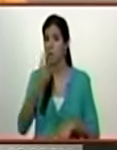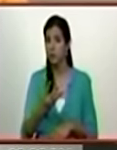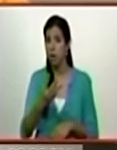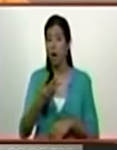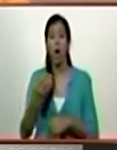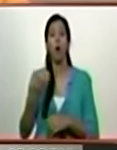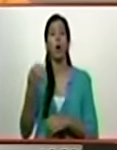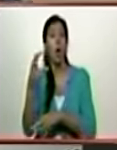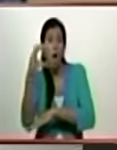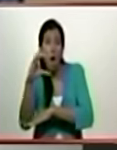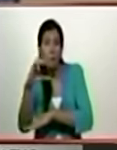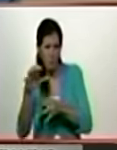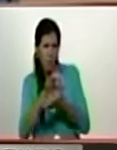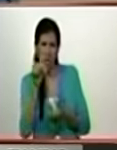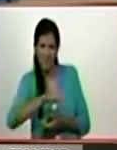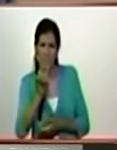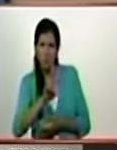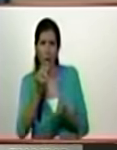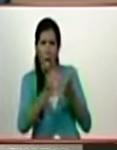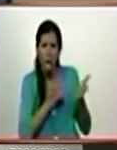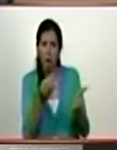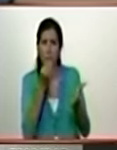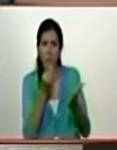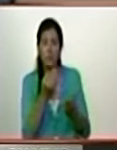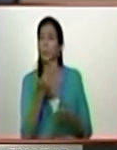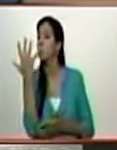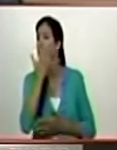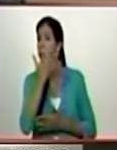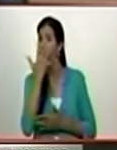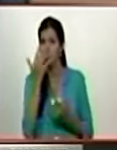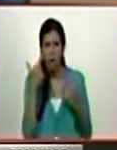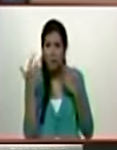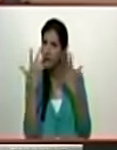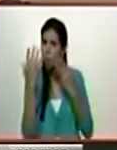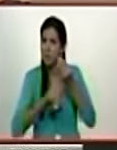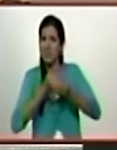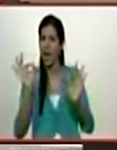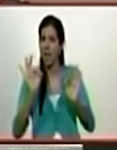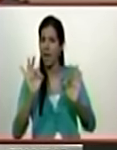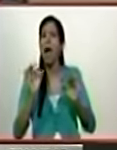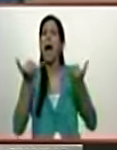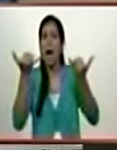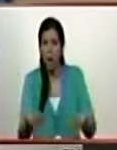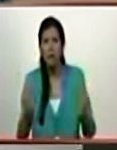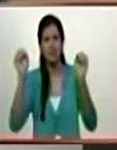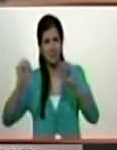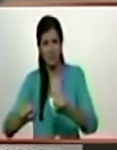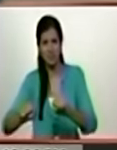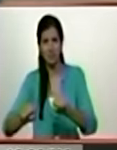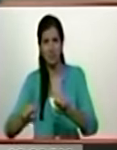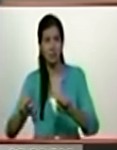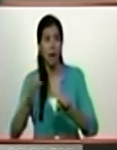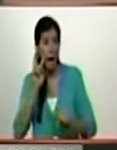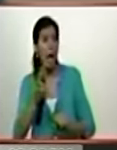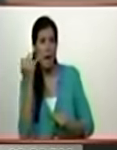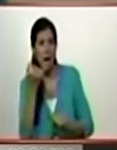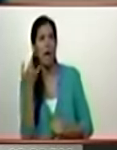existió, no existía ese problema, ahora sí existe. Eso raya en la